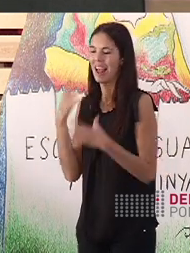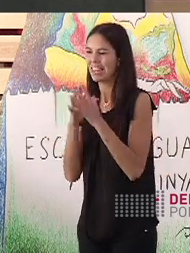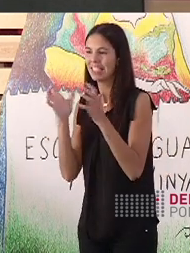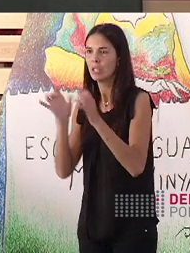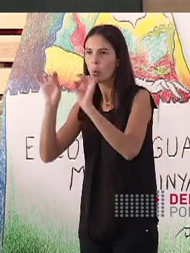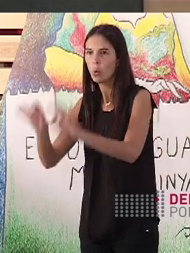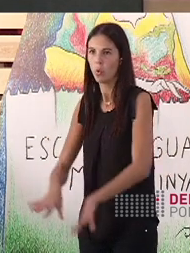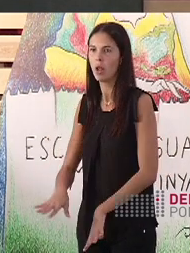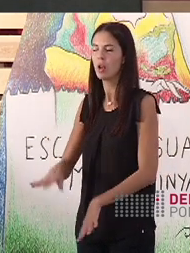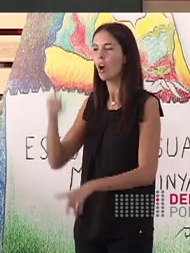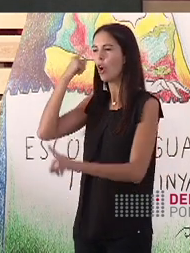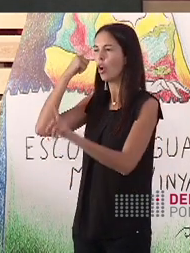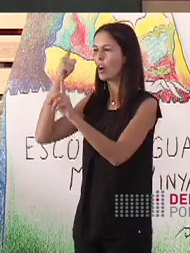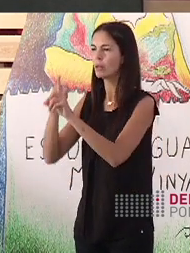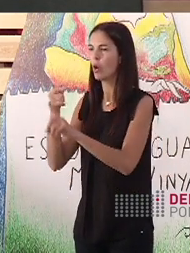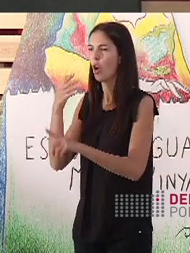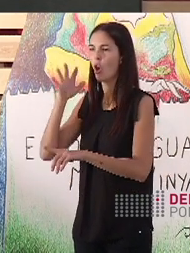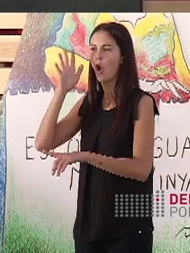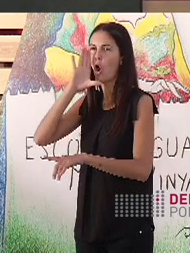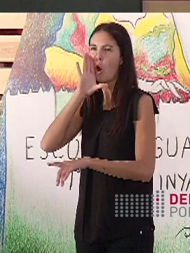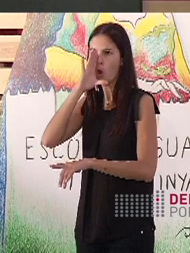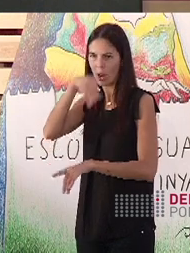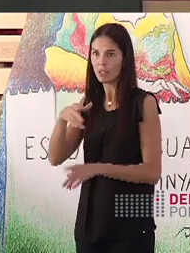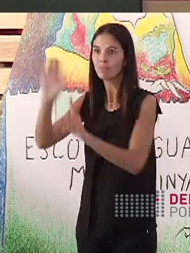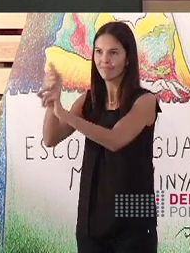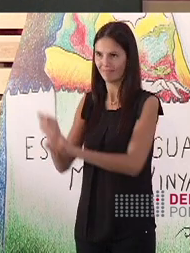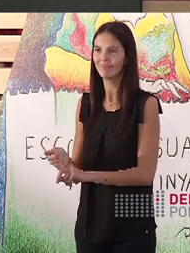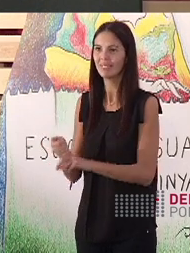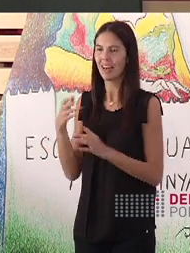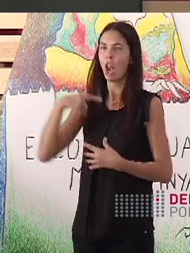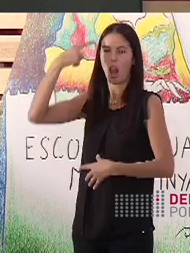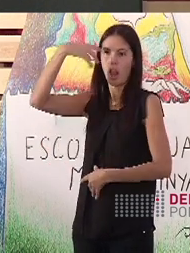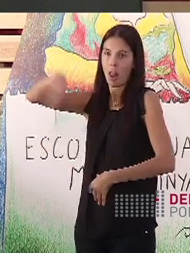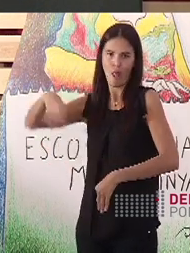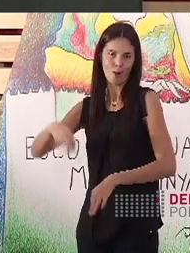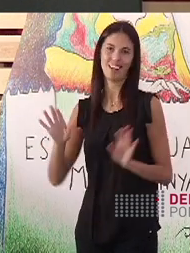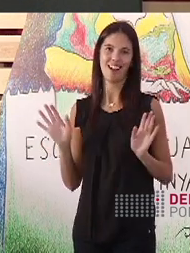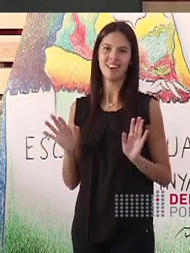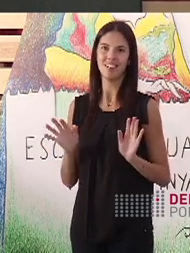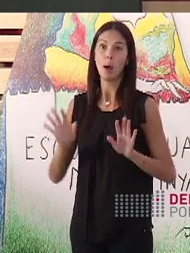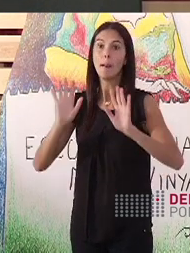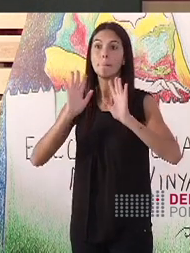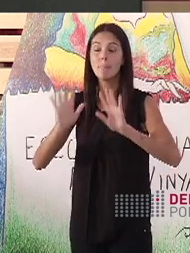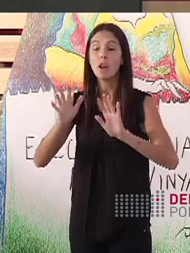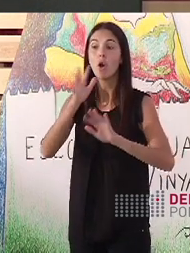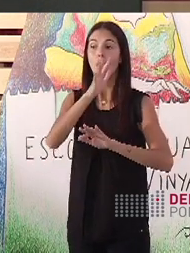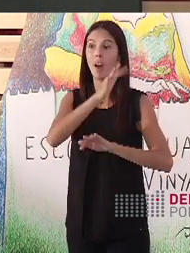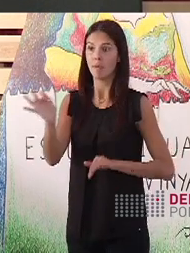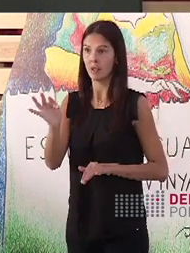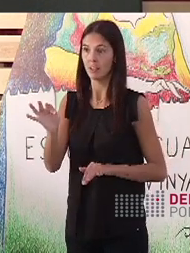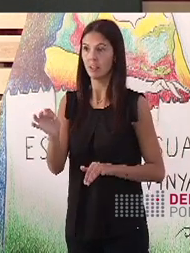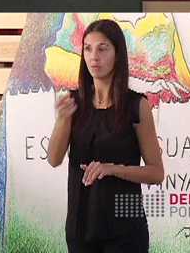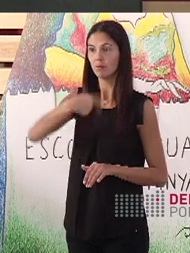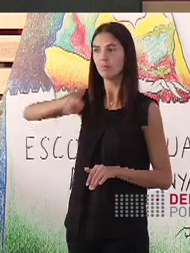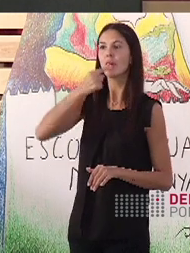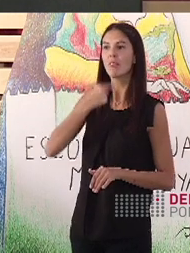llegar al orgasmo, porque tu cuerpo recuerda que tú has llegado a un orgasmo a través de esas imágenes, es de lógica pura. Pero es que, además, nos